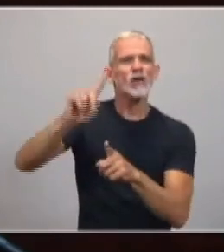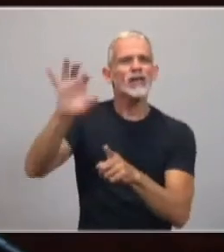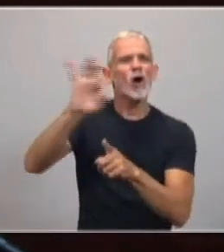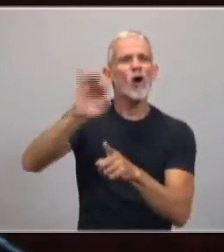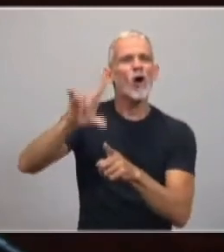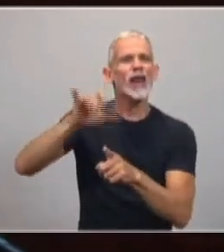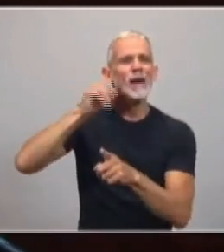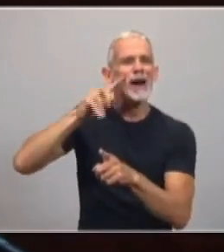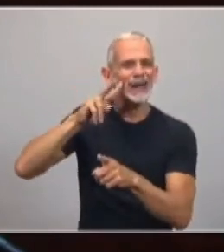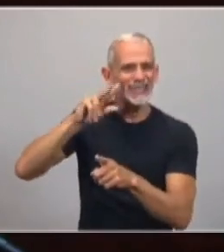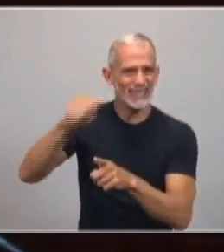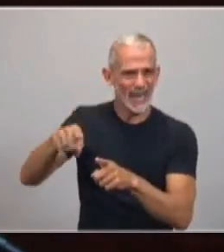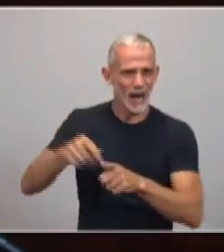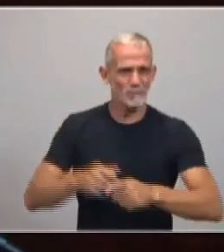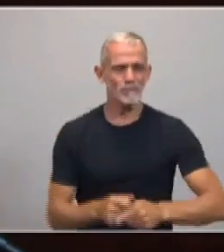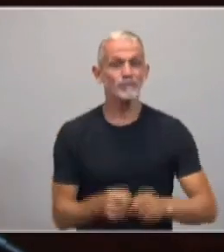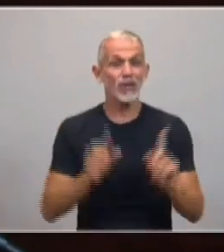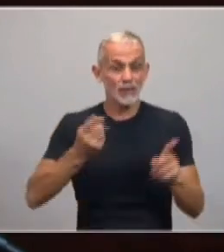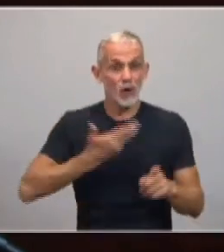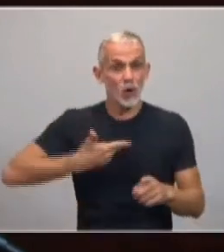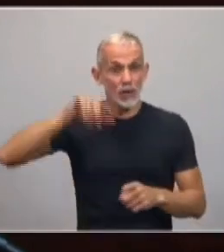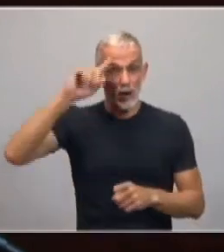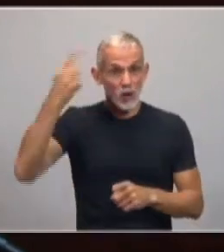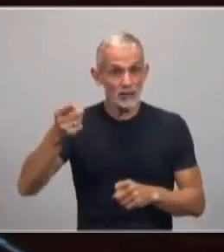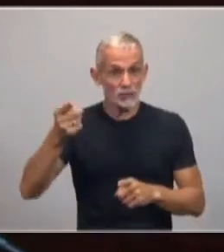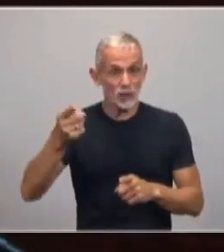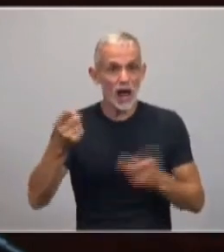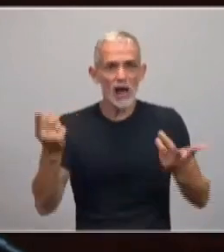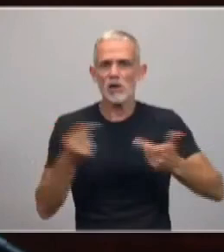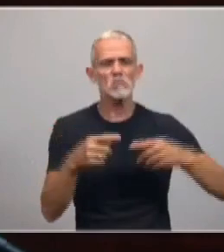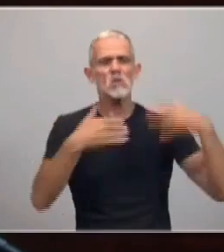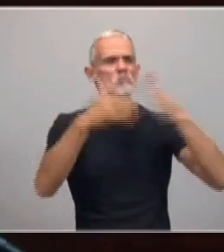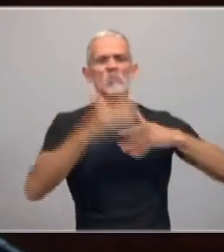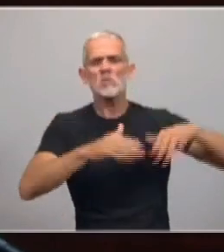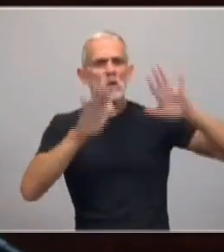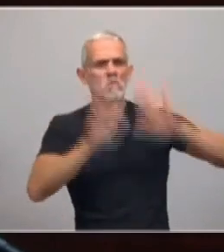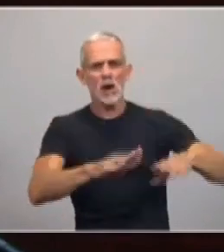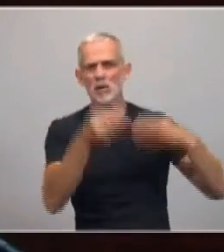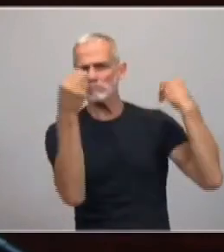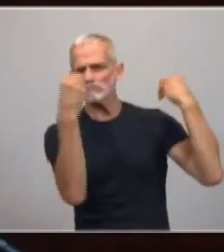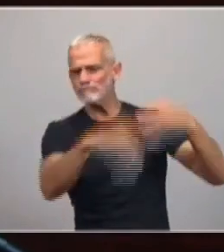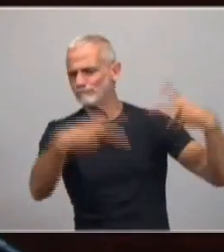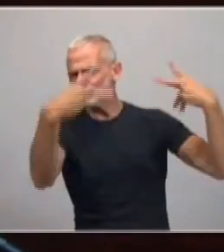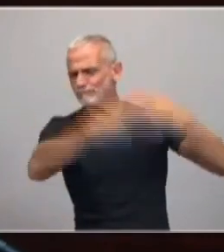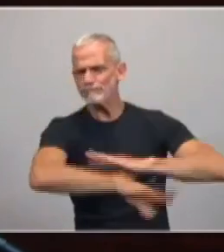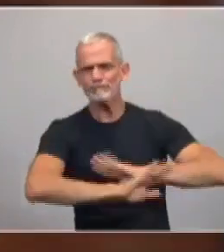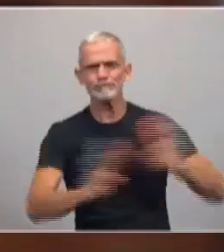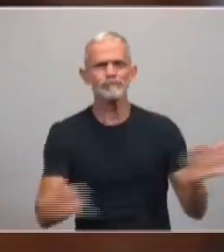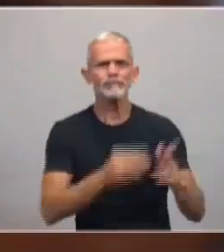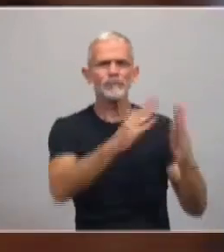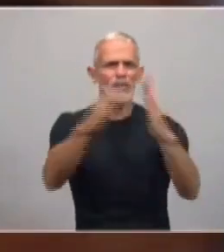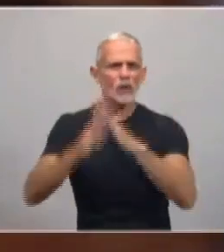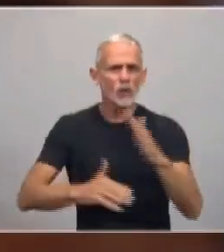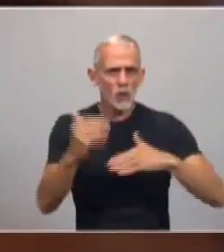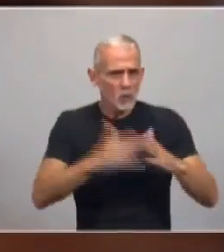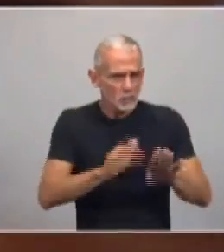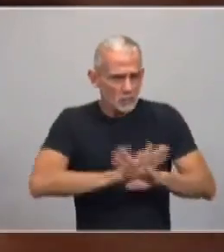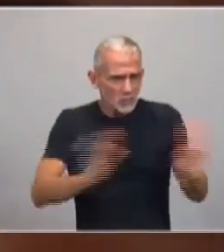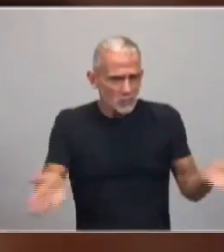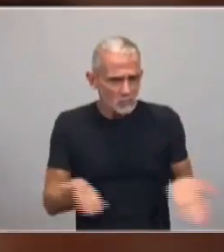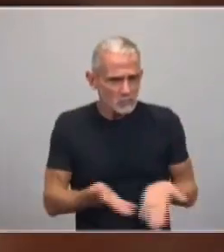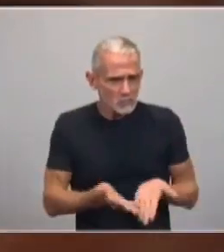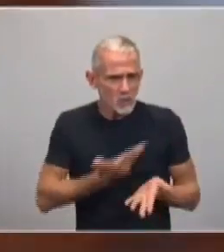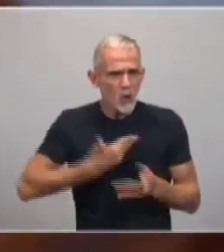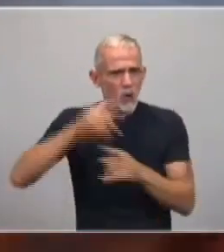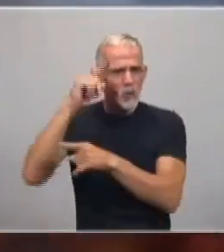Olavarría. También desde el Gobierno Nacional se frenaron y abandonaron las obras de vivienda.